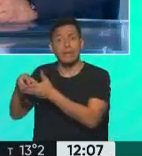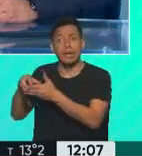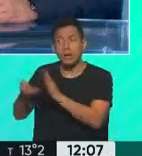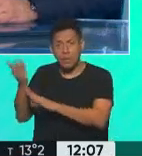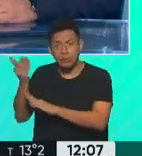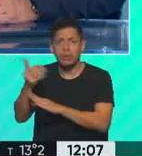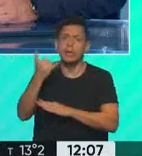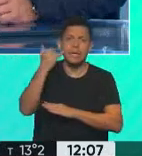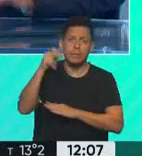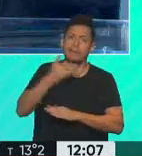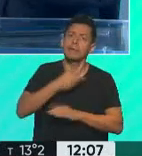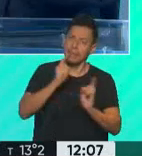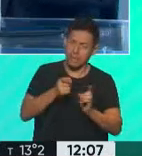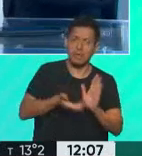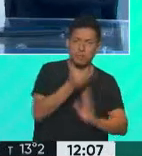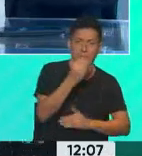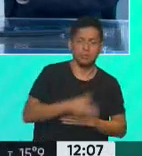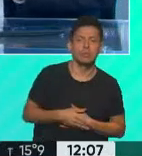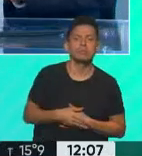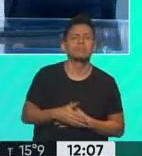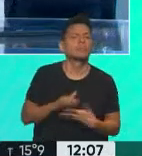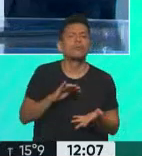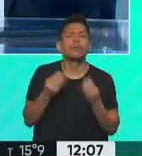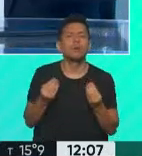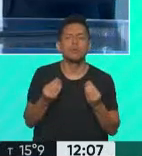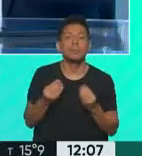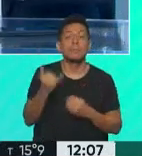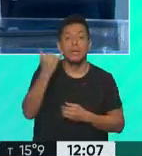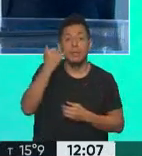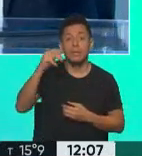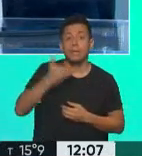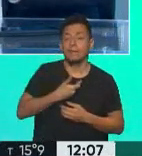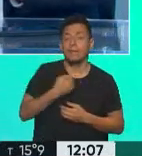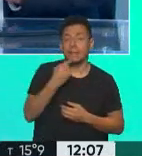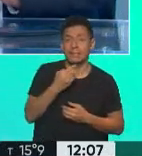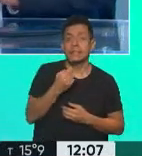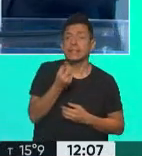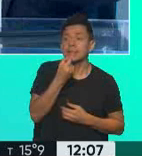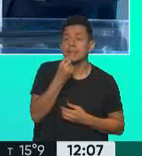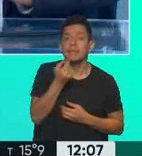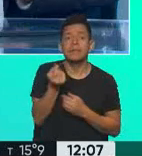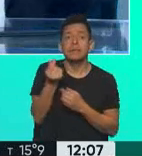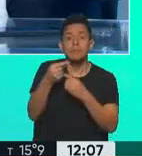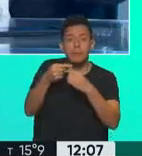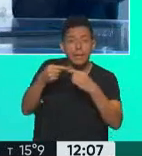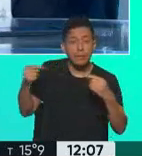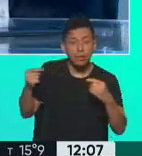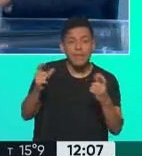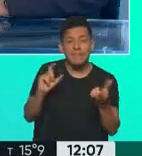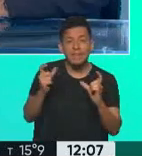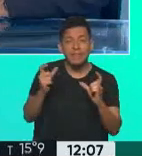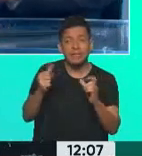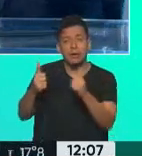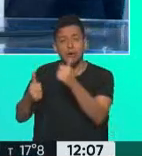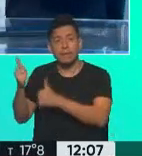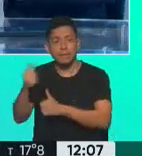funciona este ciclo? Dice YPF, si la brecha de precios entre la competencia